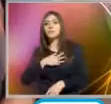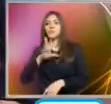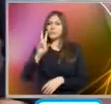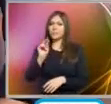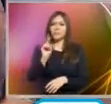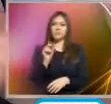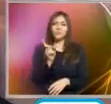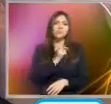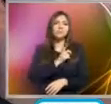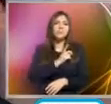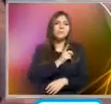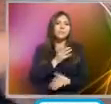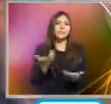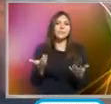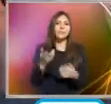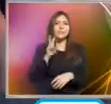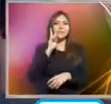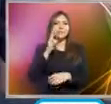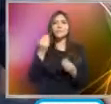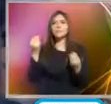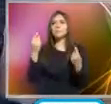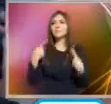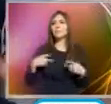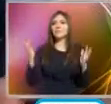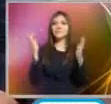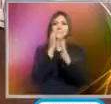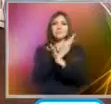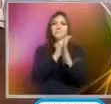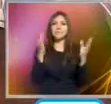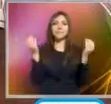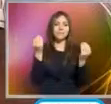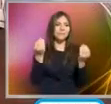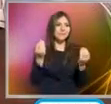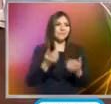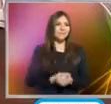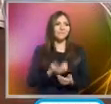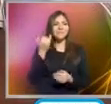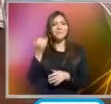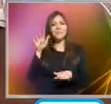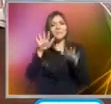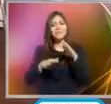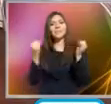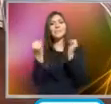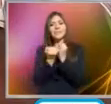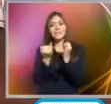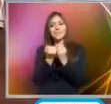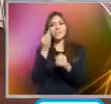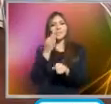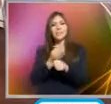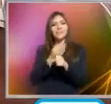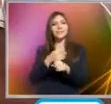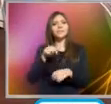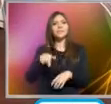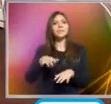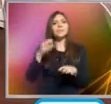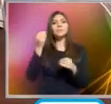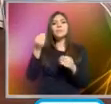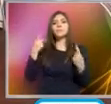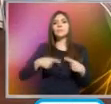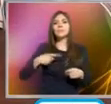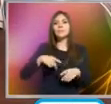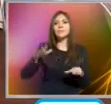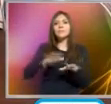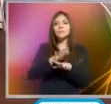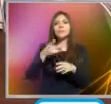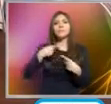simplemente, pues vivimos en un mundo con mucha gente a nuestros alrededores, Sí, ¿no? y luego también ha avanzado todo tanto que hay gente que prefiere